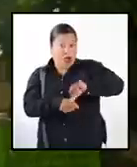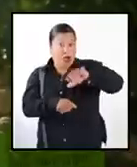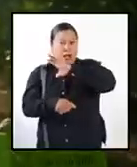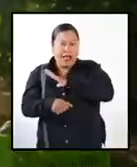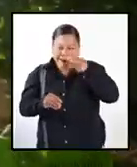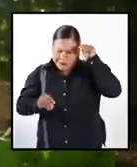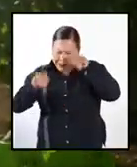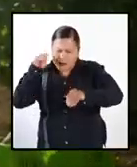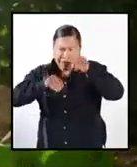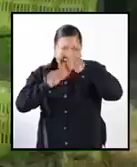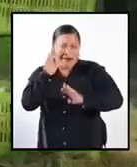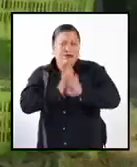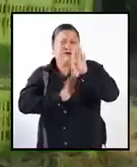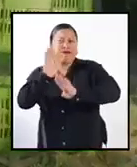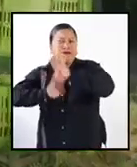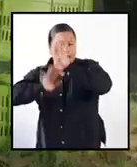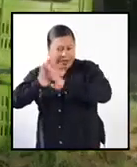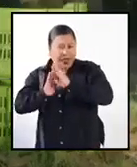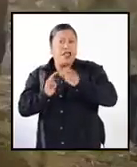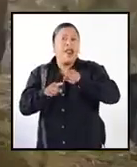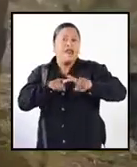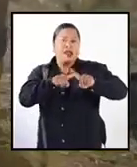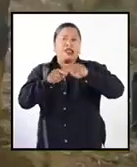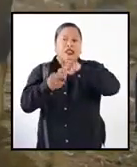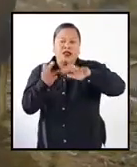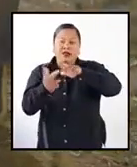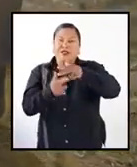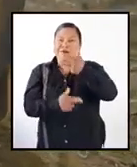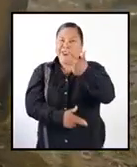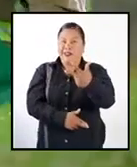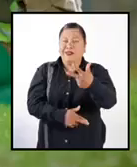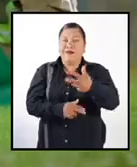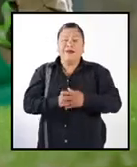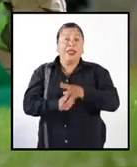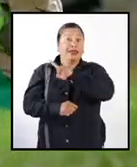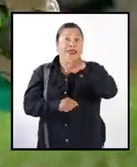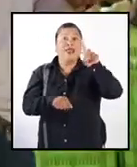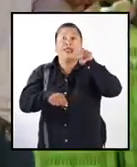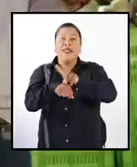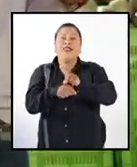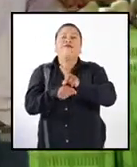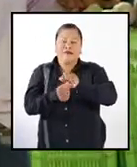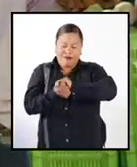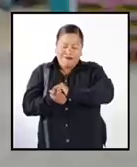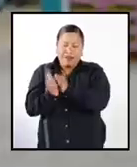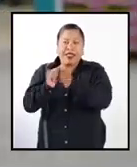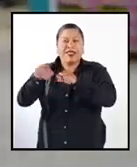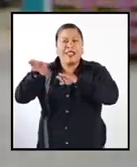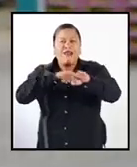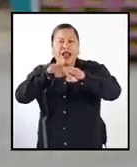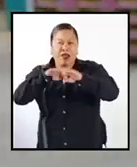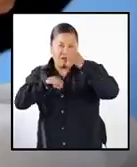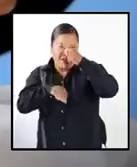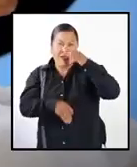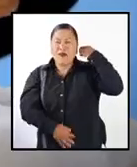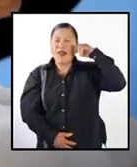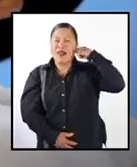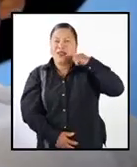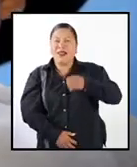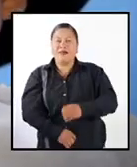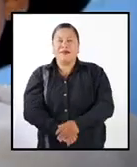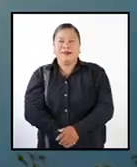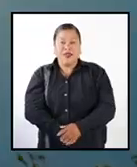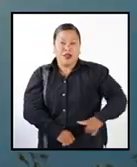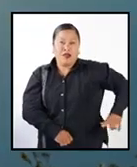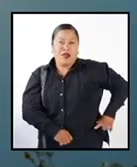oportunidades hoy sentamos las bases del desarrollo integral y sustentable de las ocho regiones 100 días haciendo un trabajo que